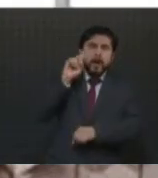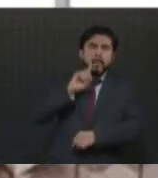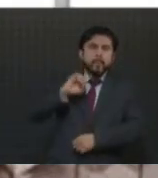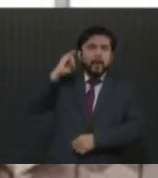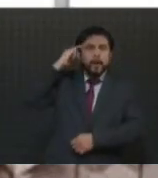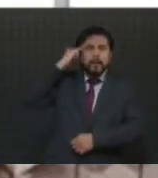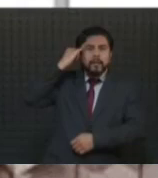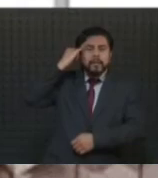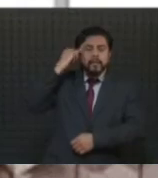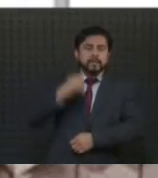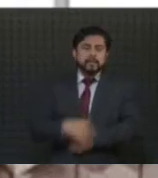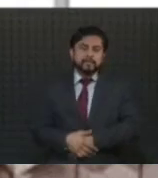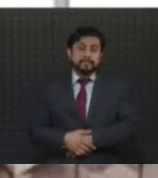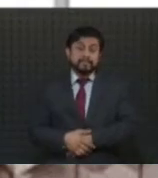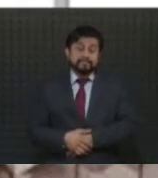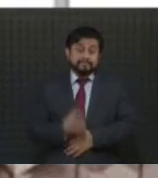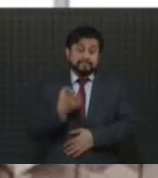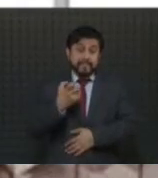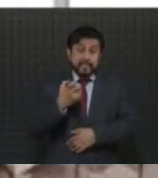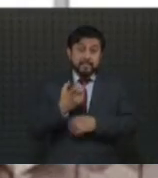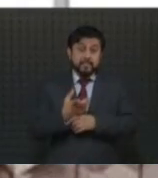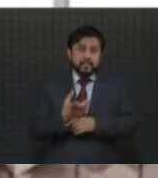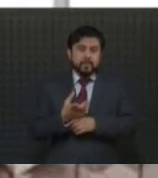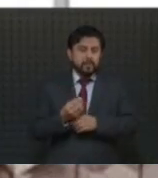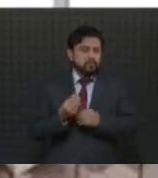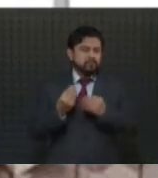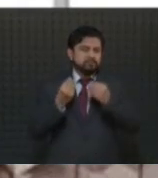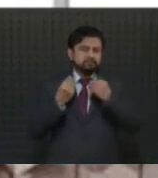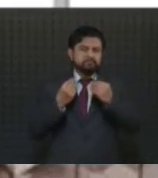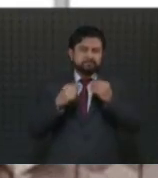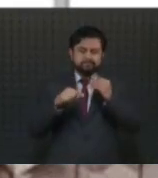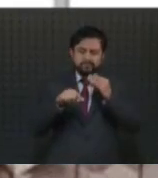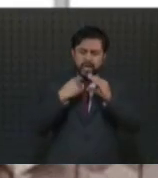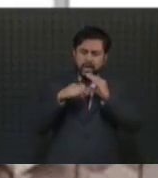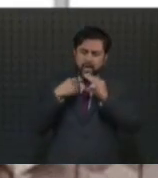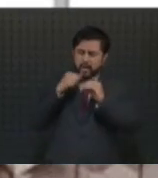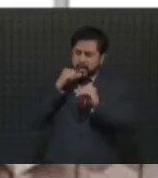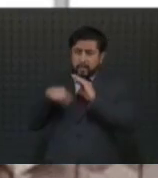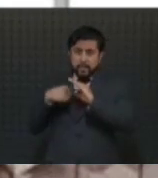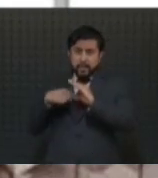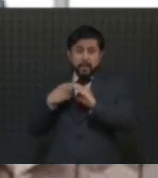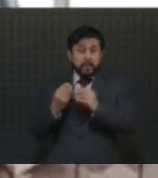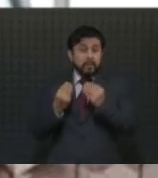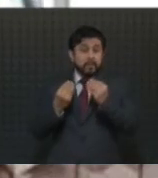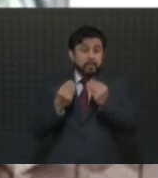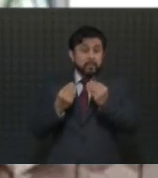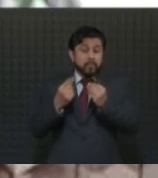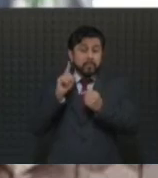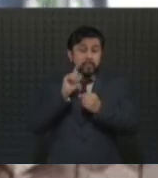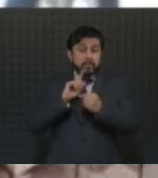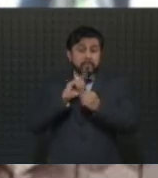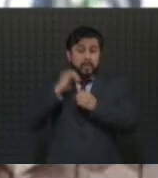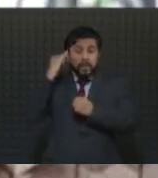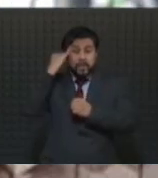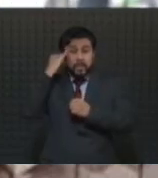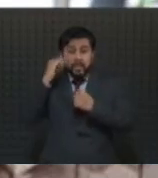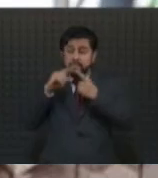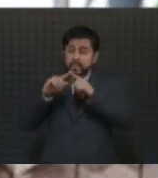hemos estado recibiendo muchas cartas de muchas mujeres indígenas de distintas